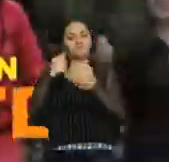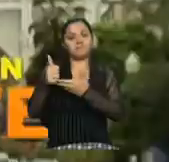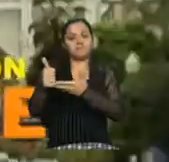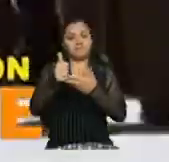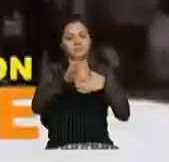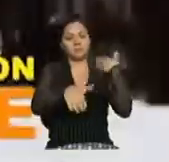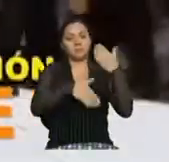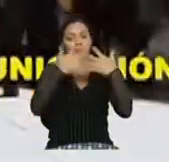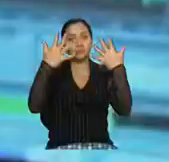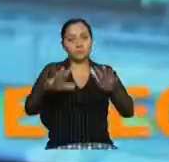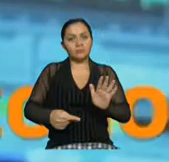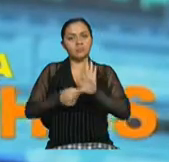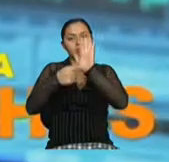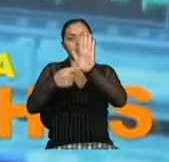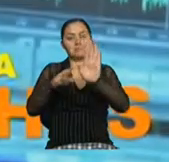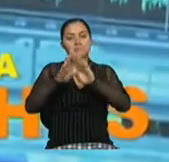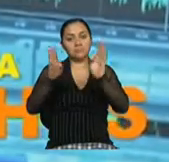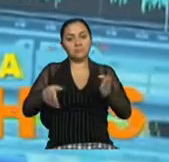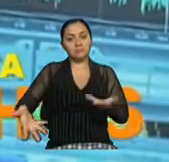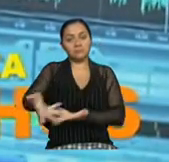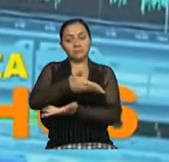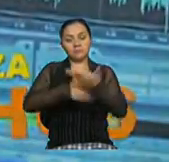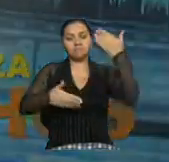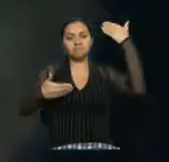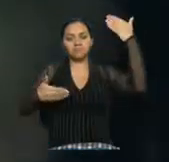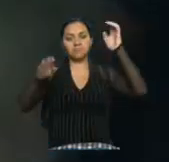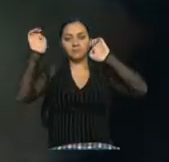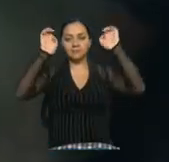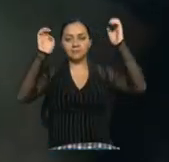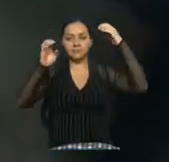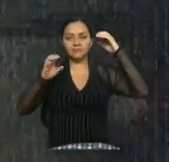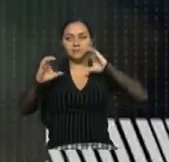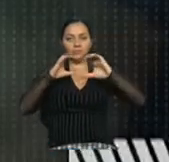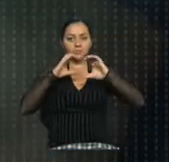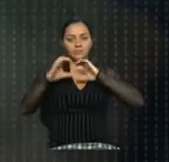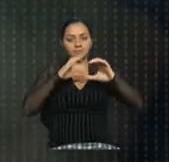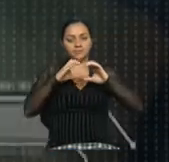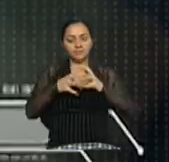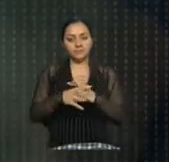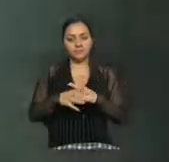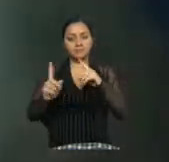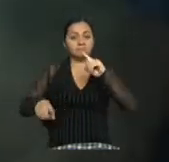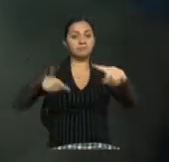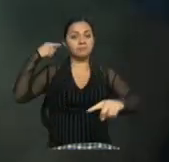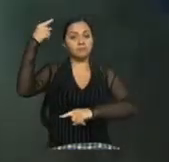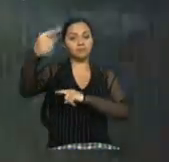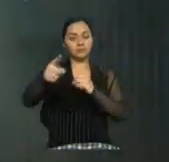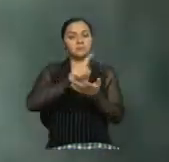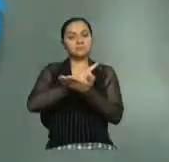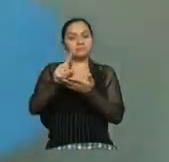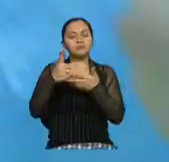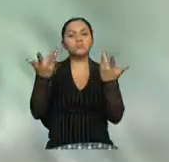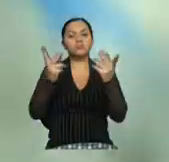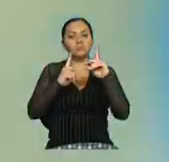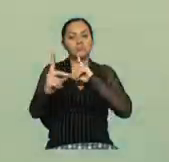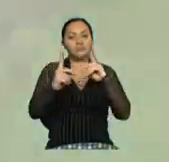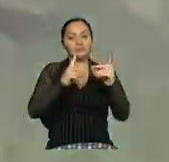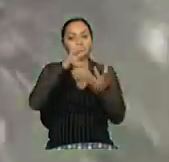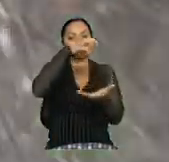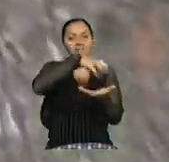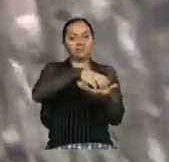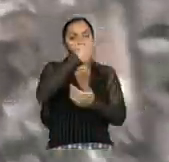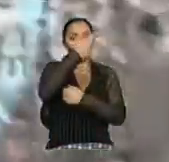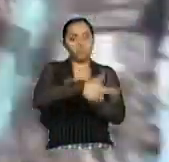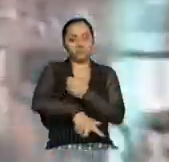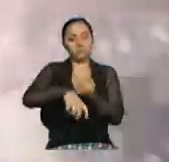que fueron expuestos en la Mesa Política Estratégica de Comunicación. La próxima semana continuarán los diálogos en las provincias